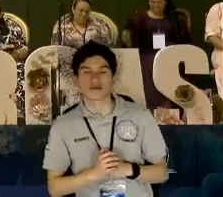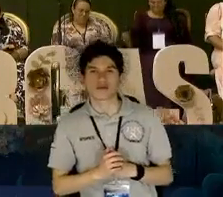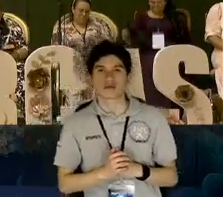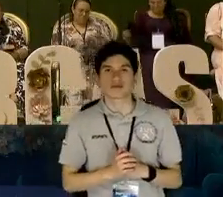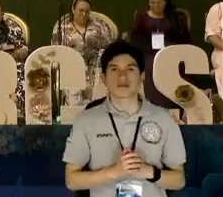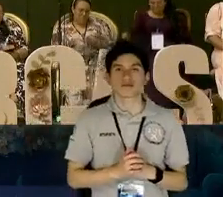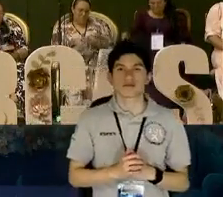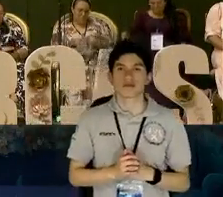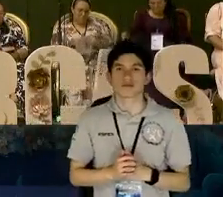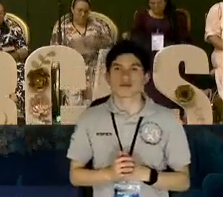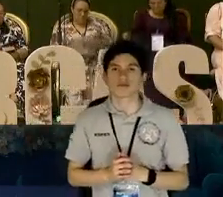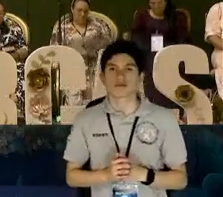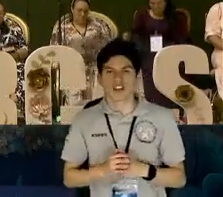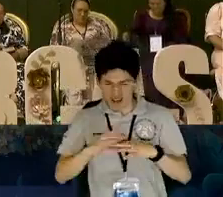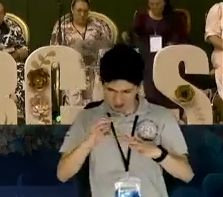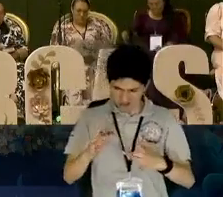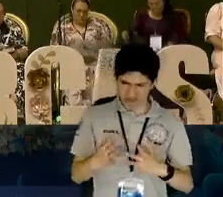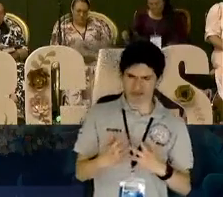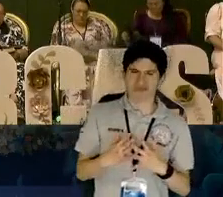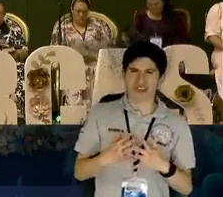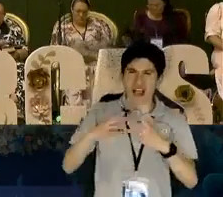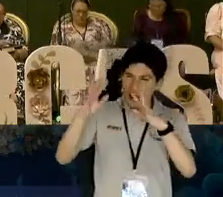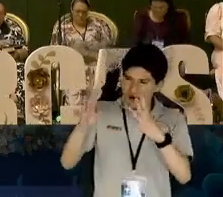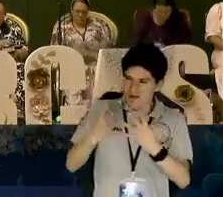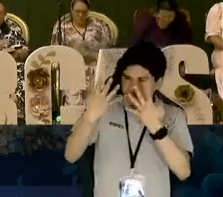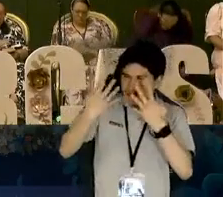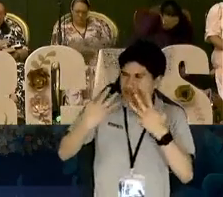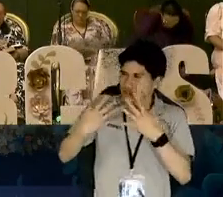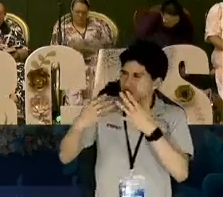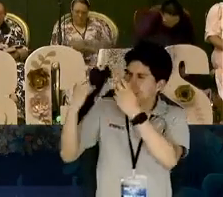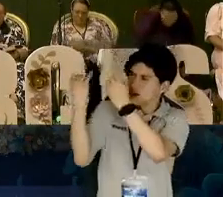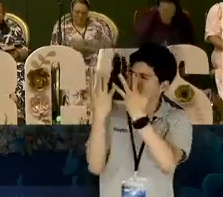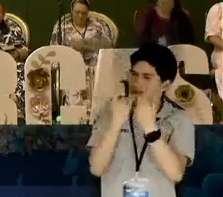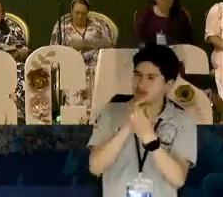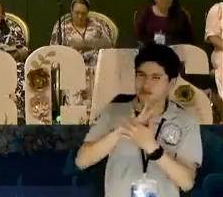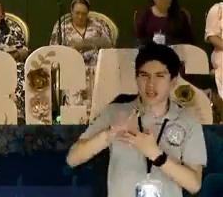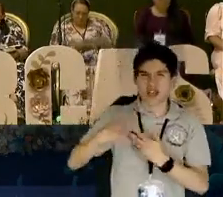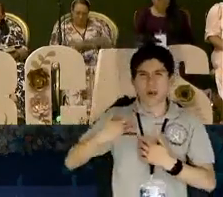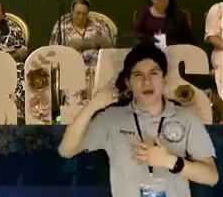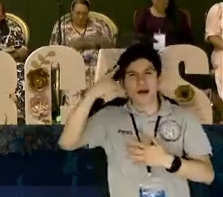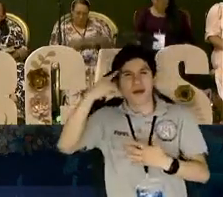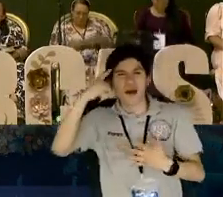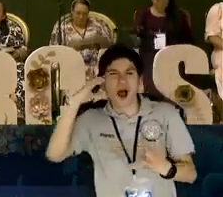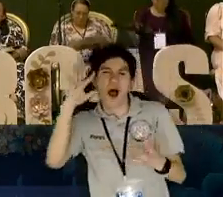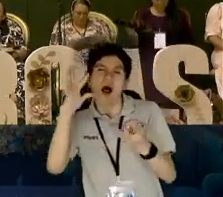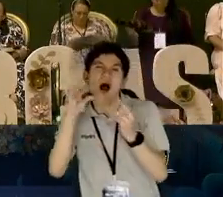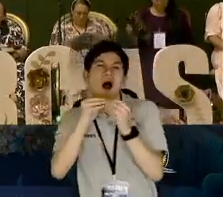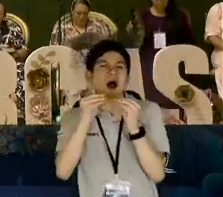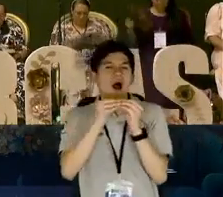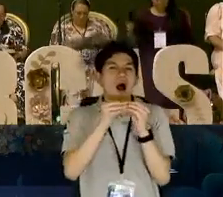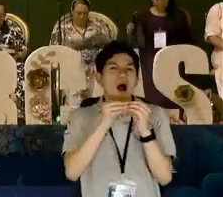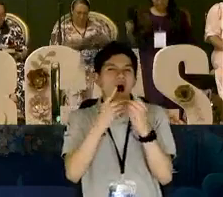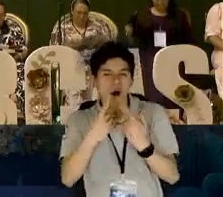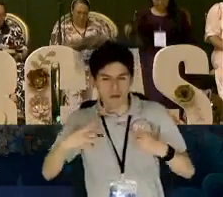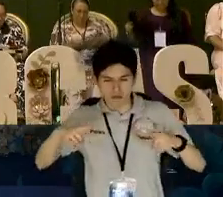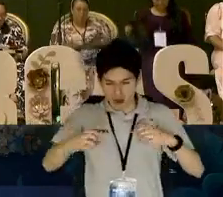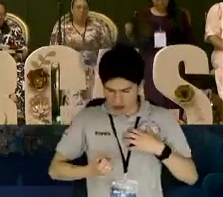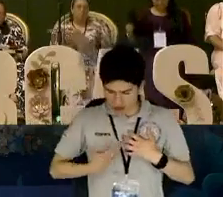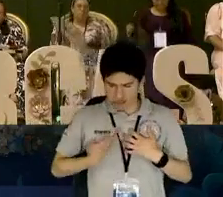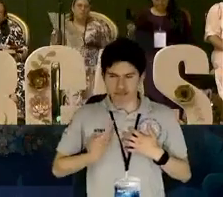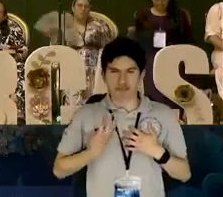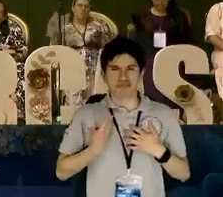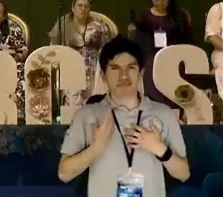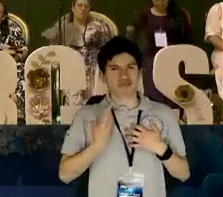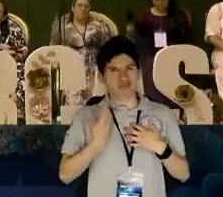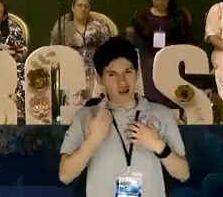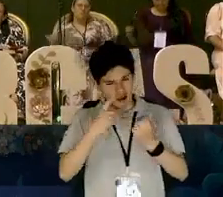pensamiento. Armoniza mis pensamientos en coherencia. La melodía, el espíritu, la actitud, un buen